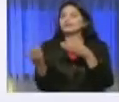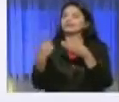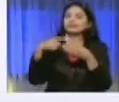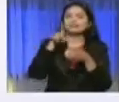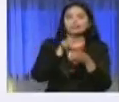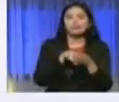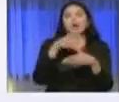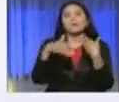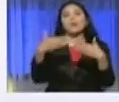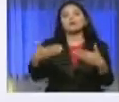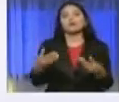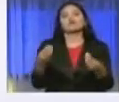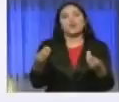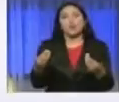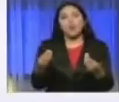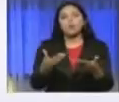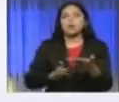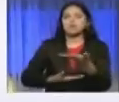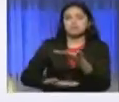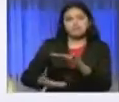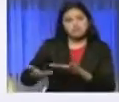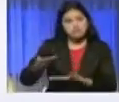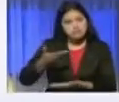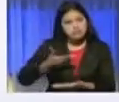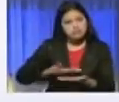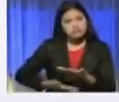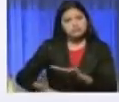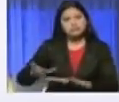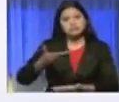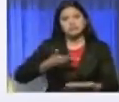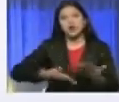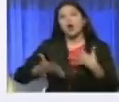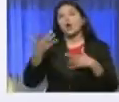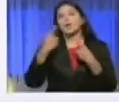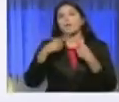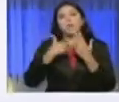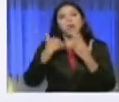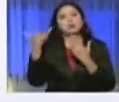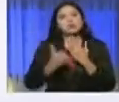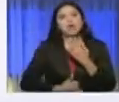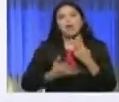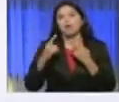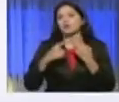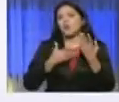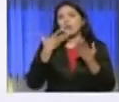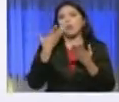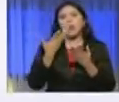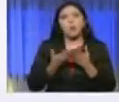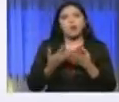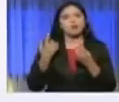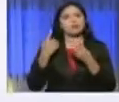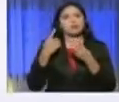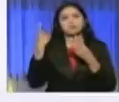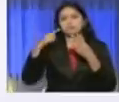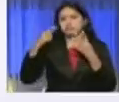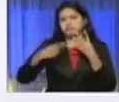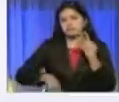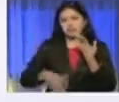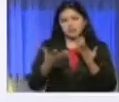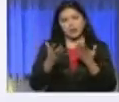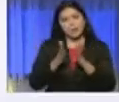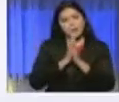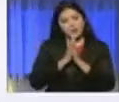el proceso de intercambio de proyectos, propuestas de esta Secretaría Ejecutiva? Por